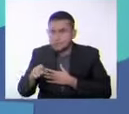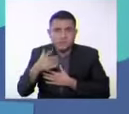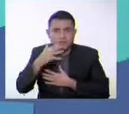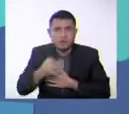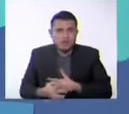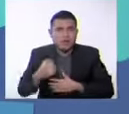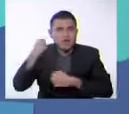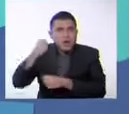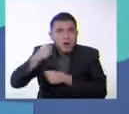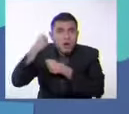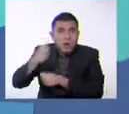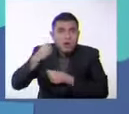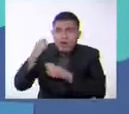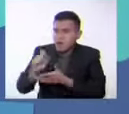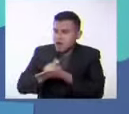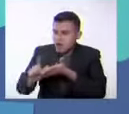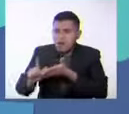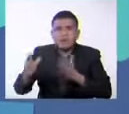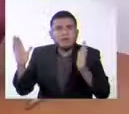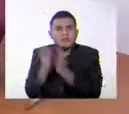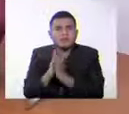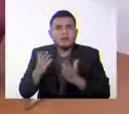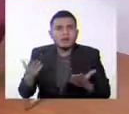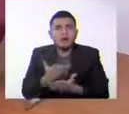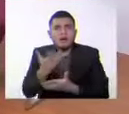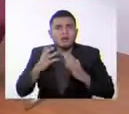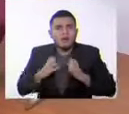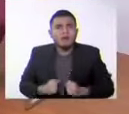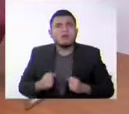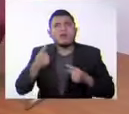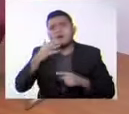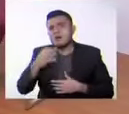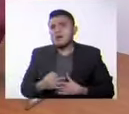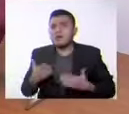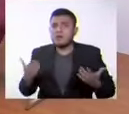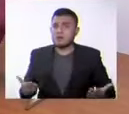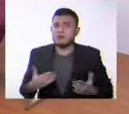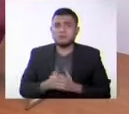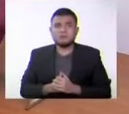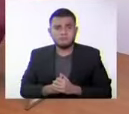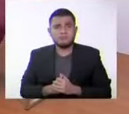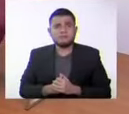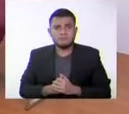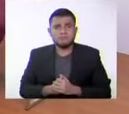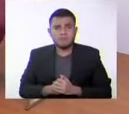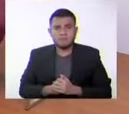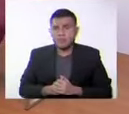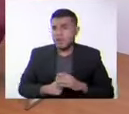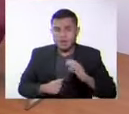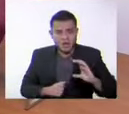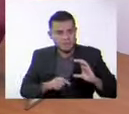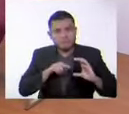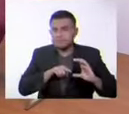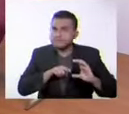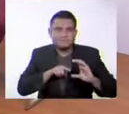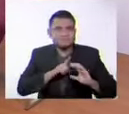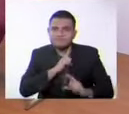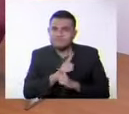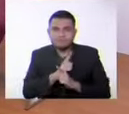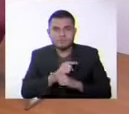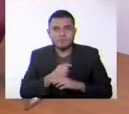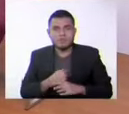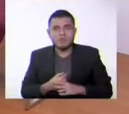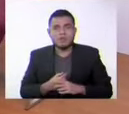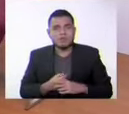huelgas escolares exigen al Estado. Entonces, vemos que por lo tanto la opción C no es correcta. Y veamos